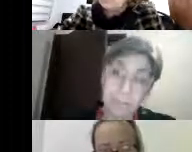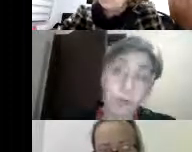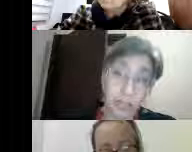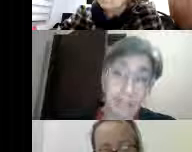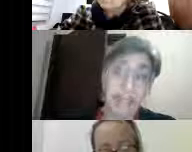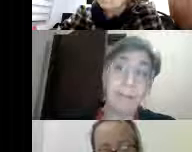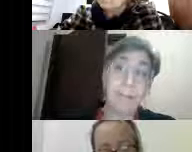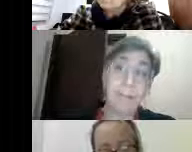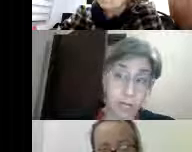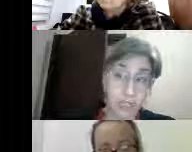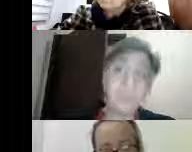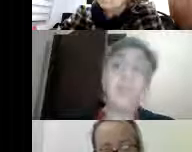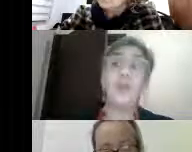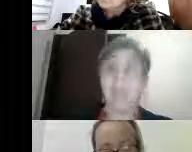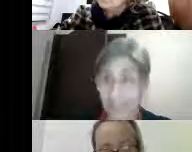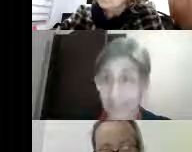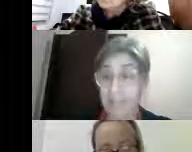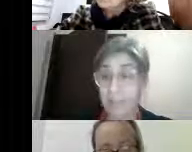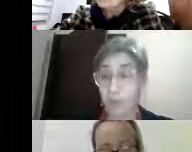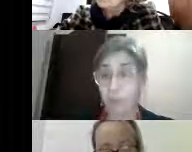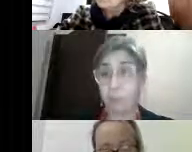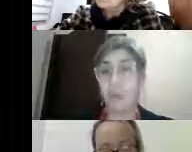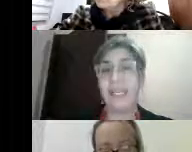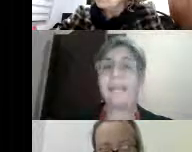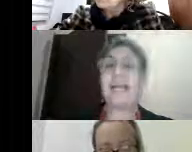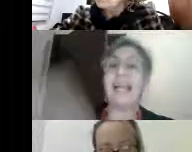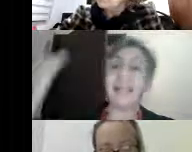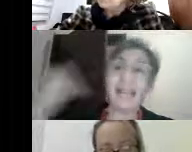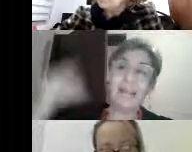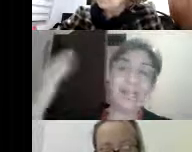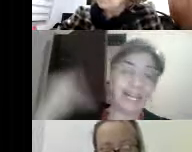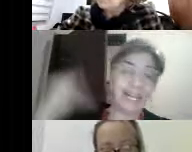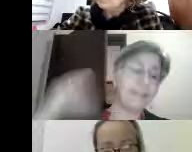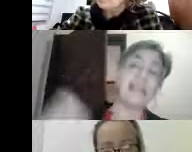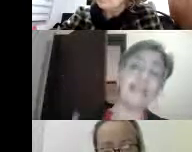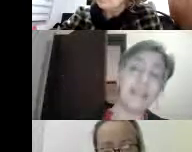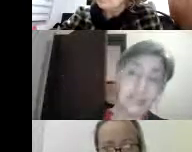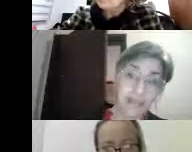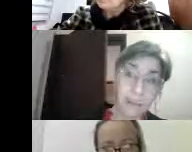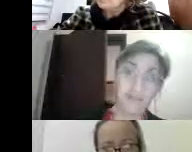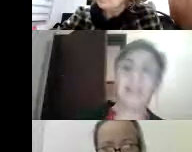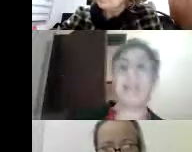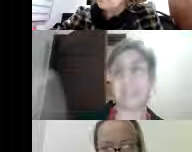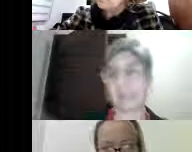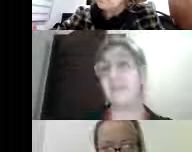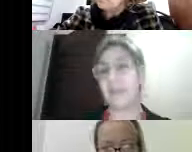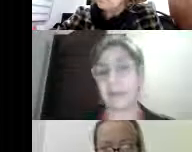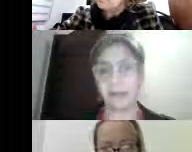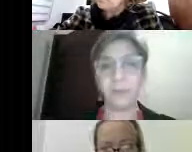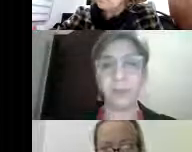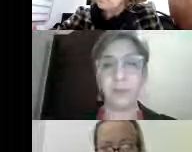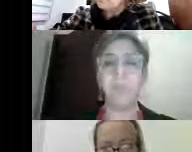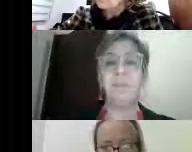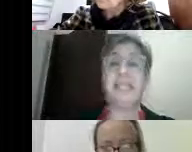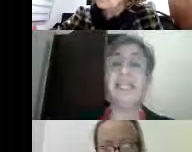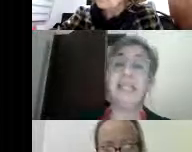También es importante que las personas con tratamiento adhieran al tratamiento, porque para que la carga viral esté indetectable es necesario adherir al